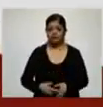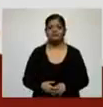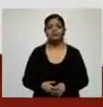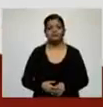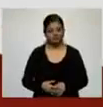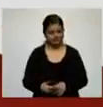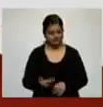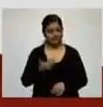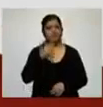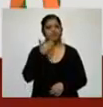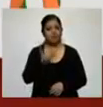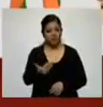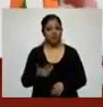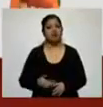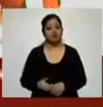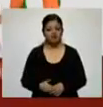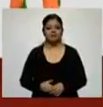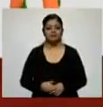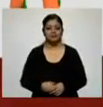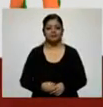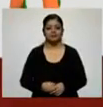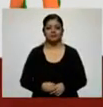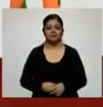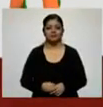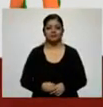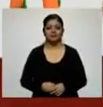Muy bien, chicos.